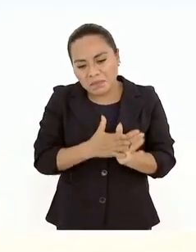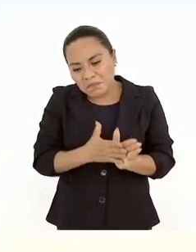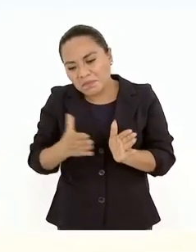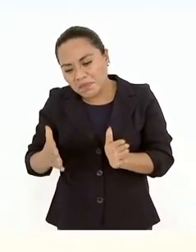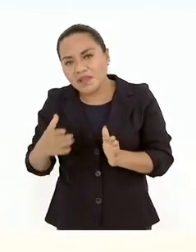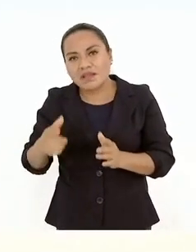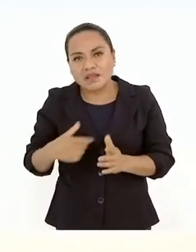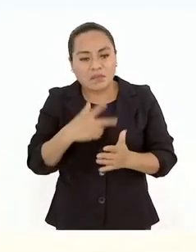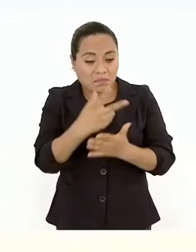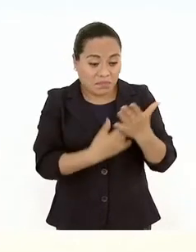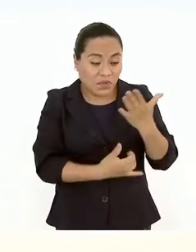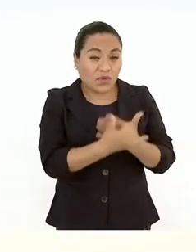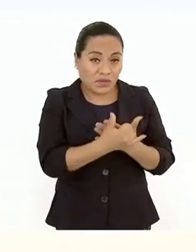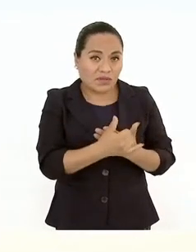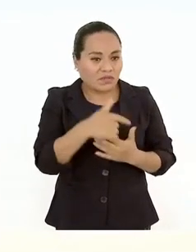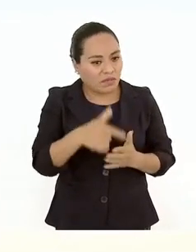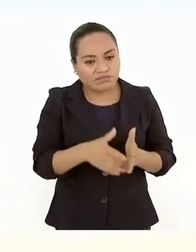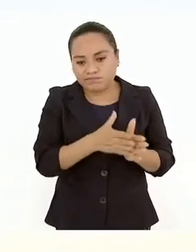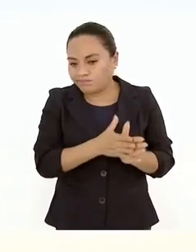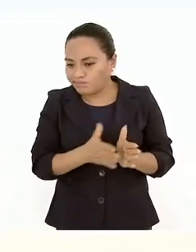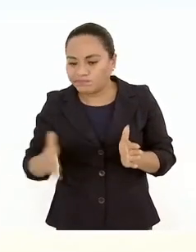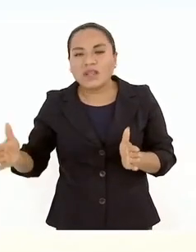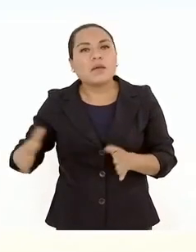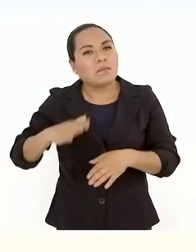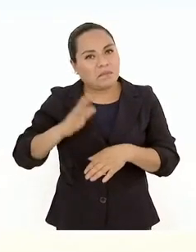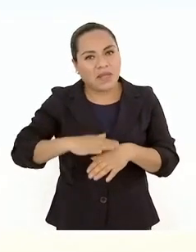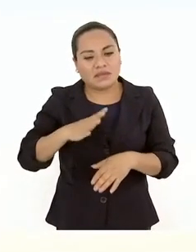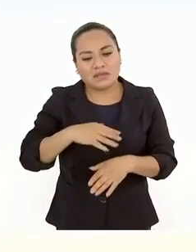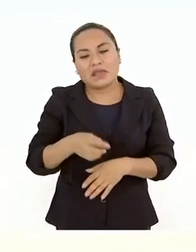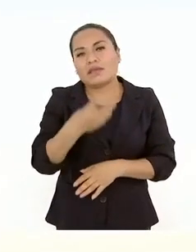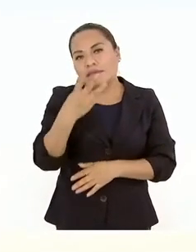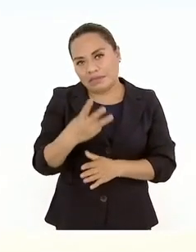este proyecto está contemplado en 3